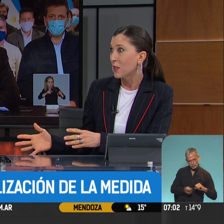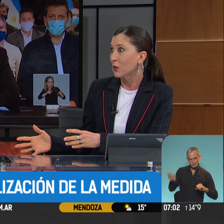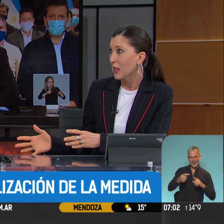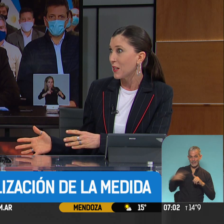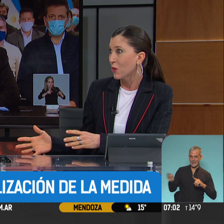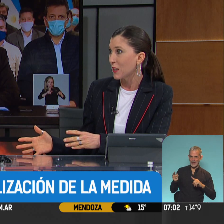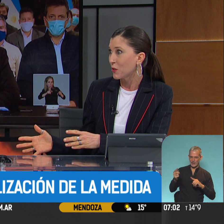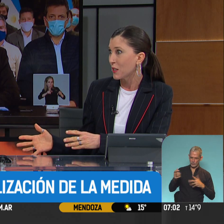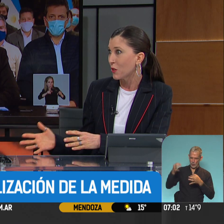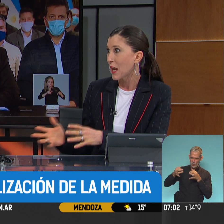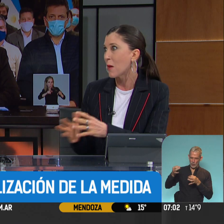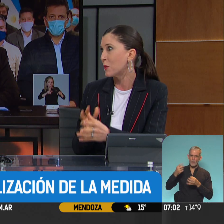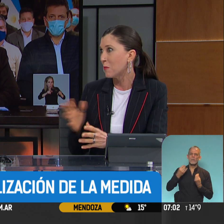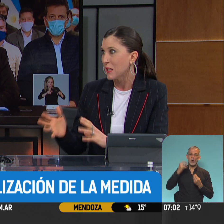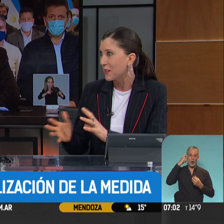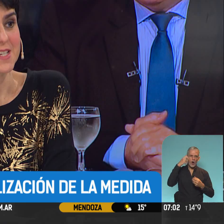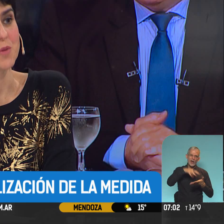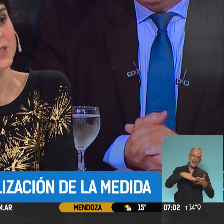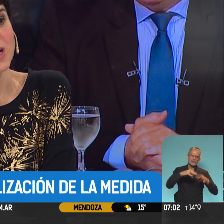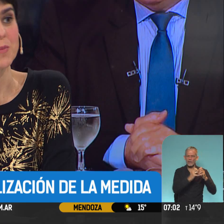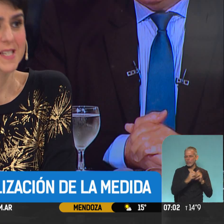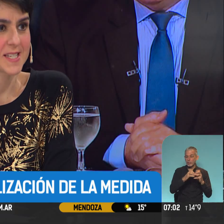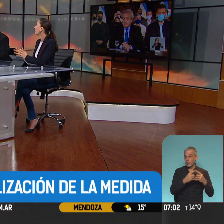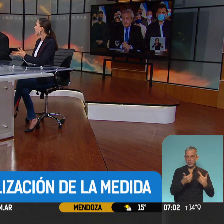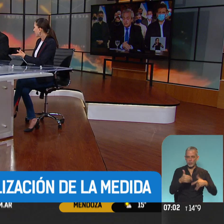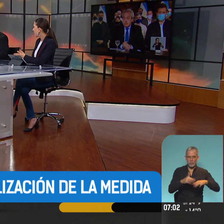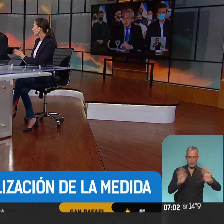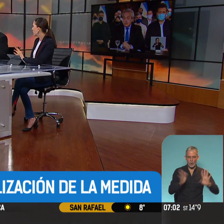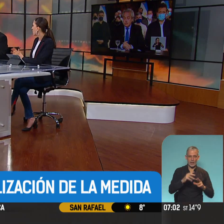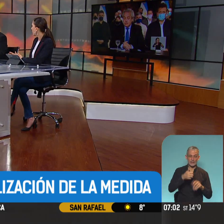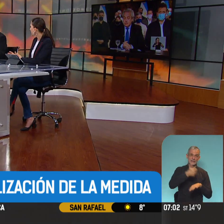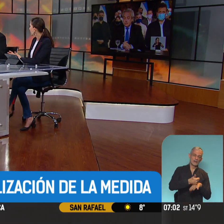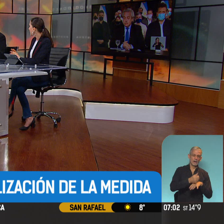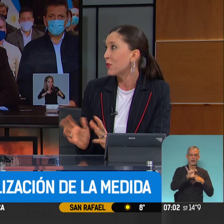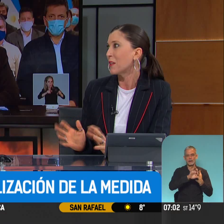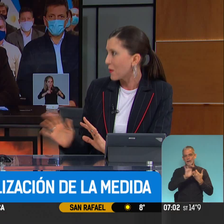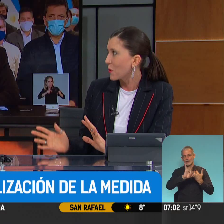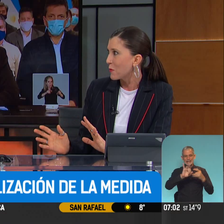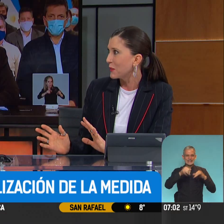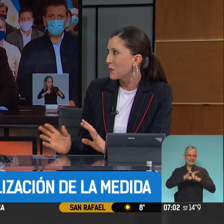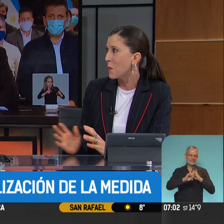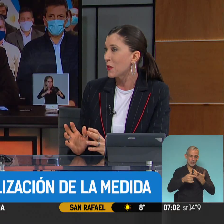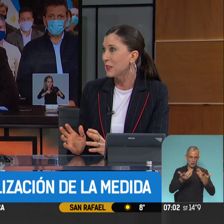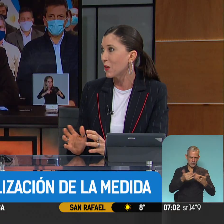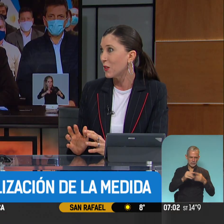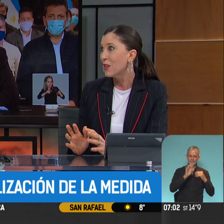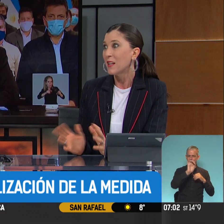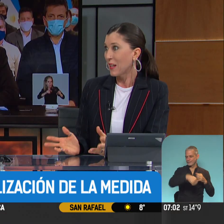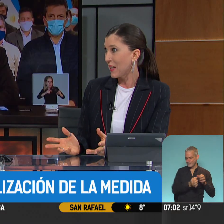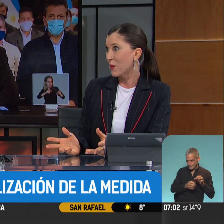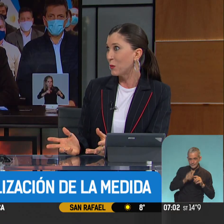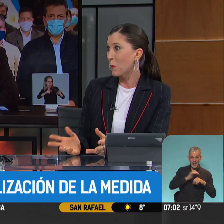cuenta el conflicto que hay en el Congreso Nacional, claro, la posibilidad de trabar la sesión. Claro, ahí tendría otra, lo hablo en términos políticos,